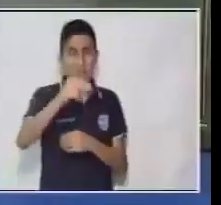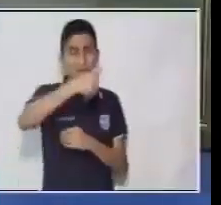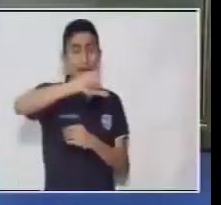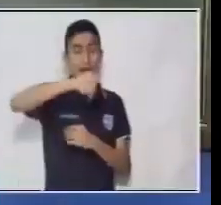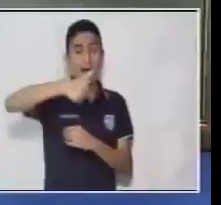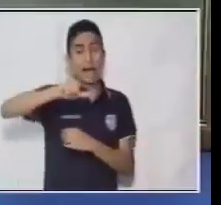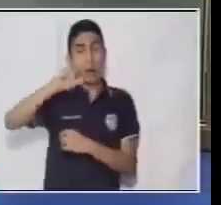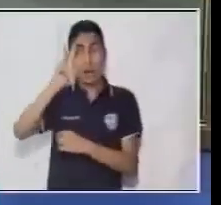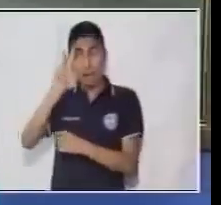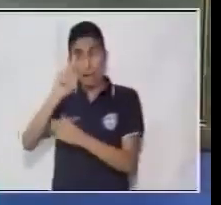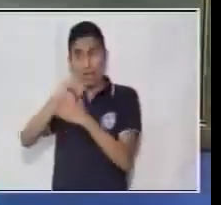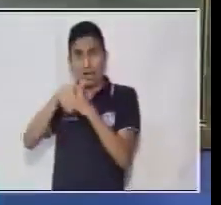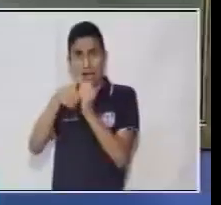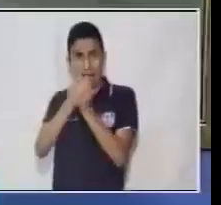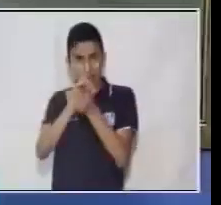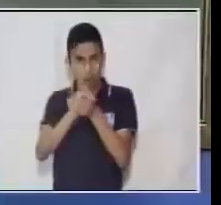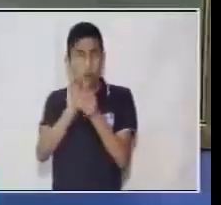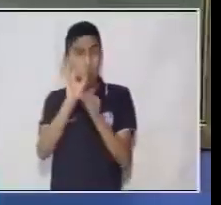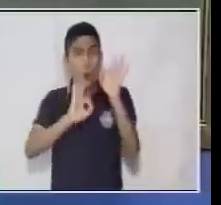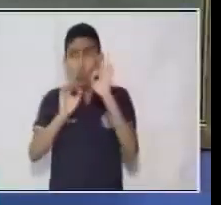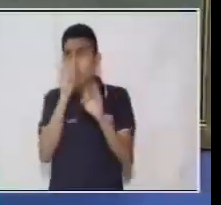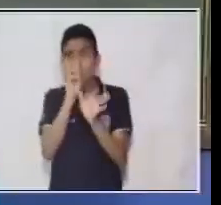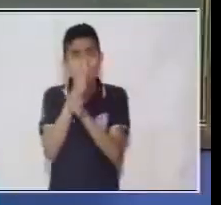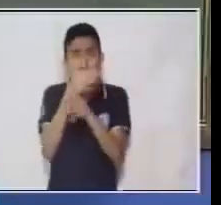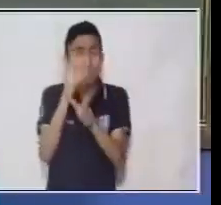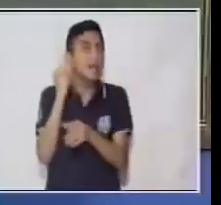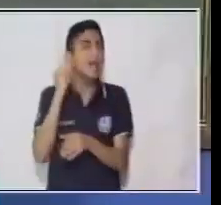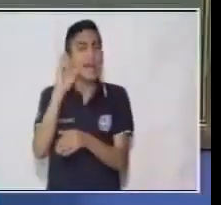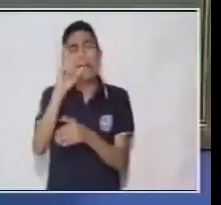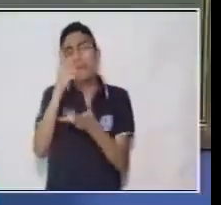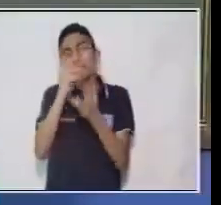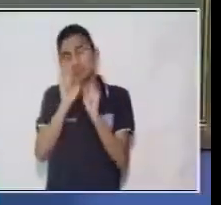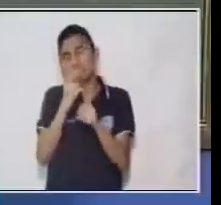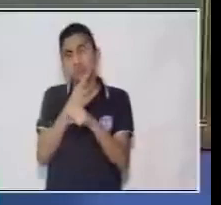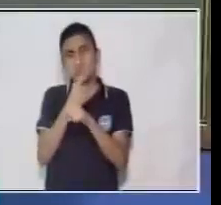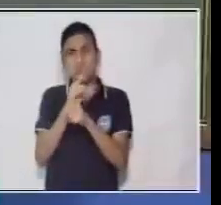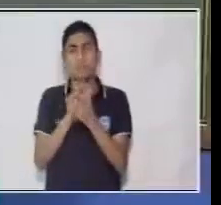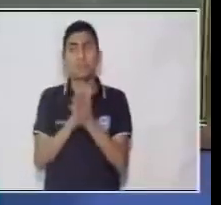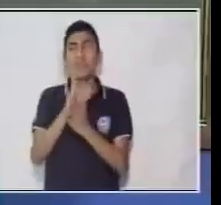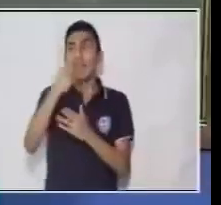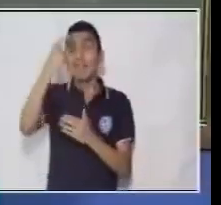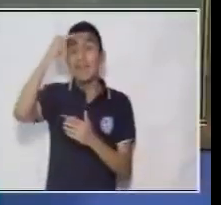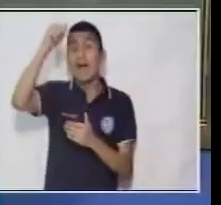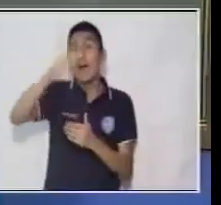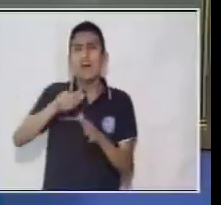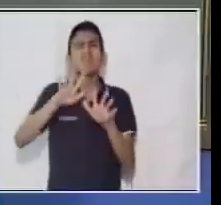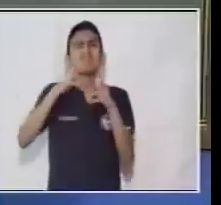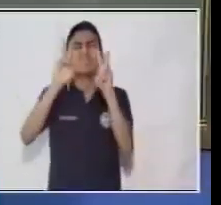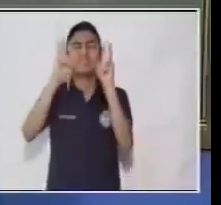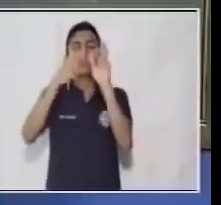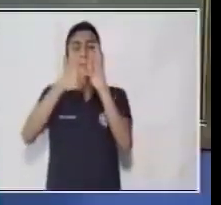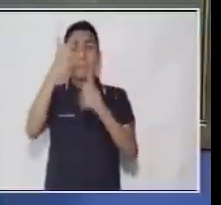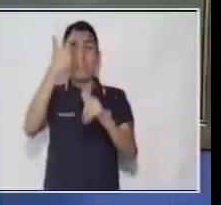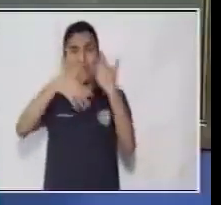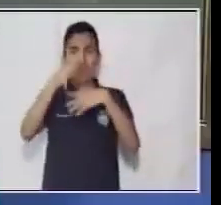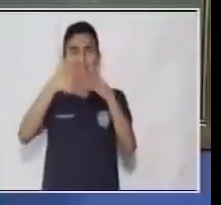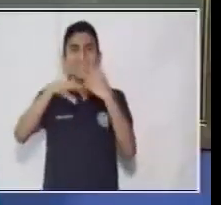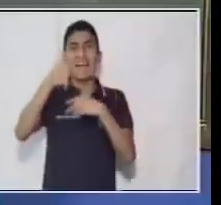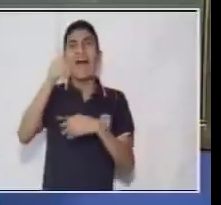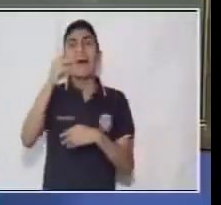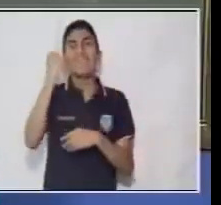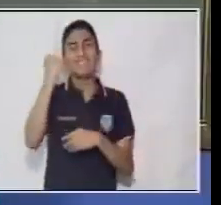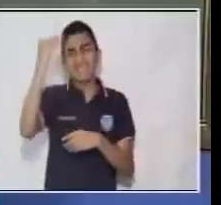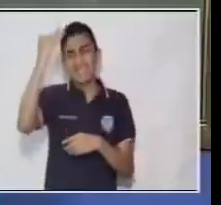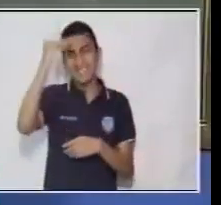jabón o con gel. El día de hoy, en Lengua de Señas, nos acompaña